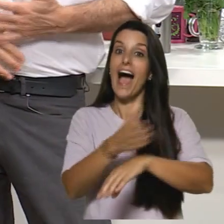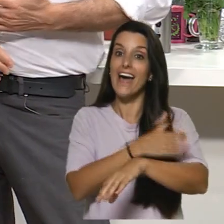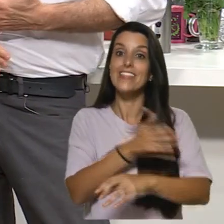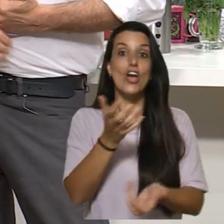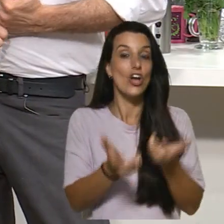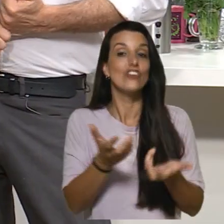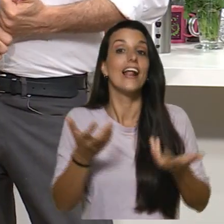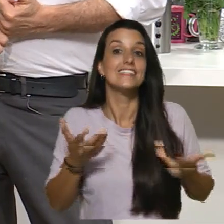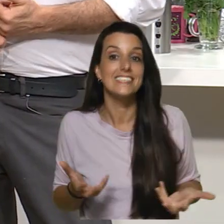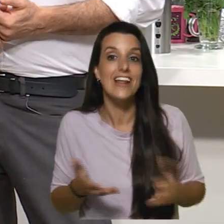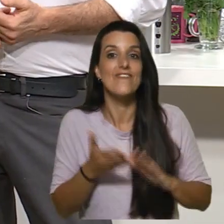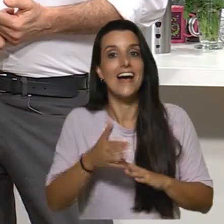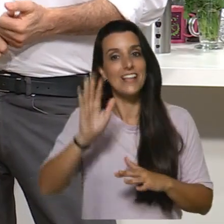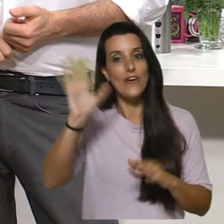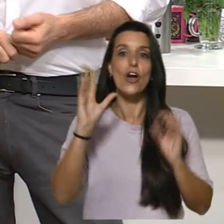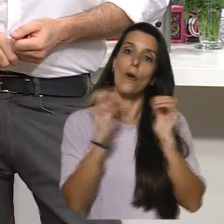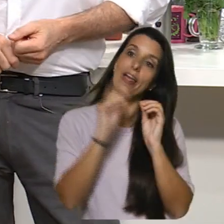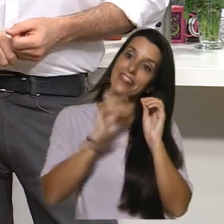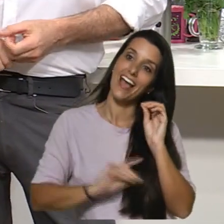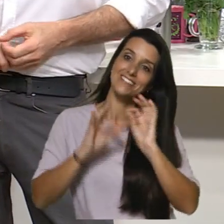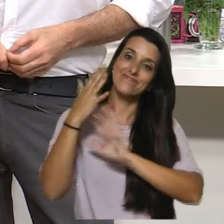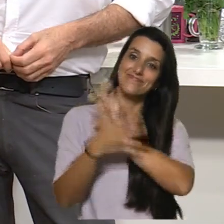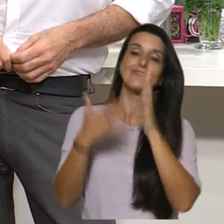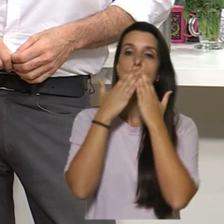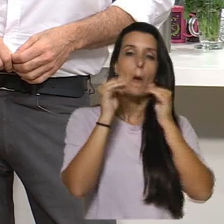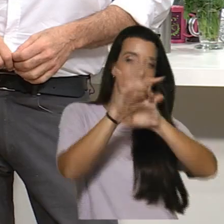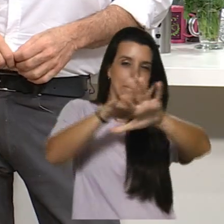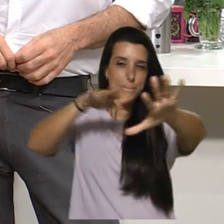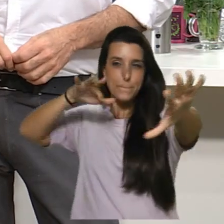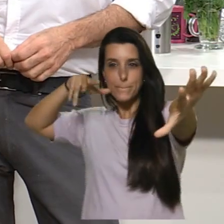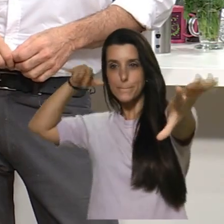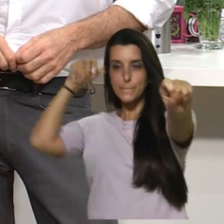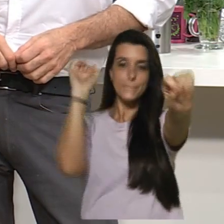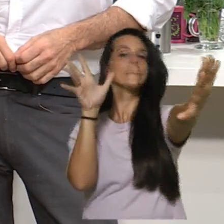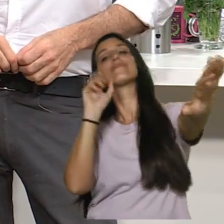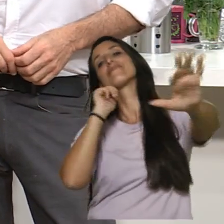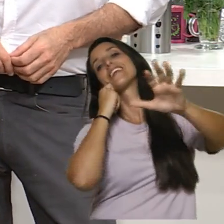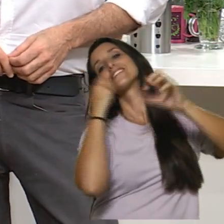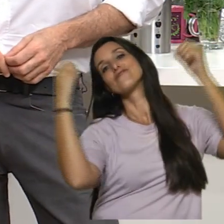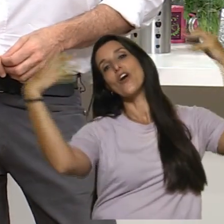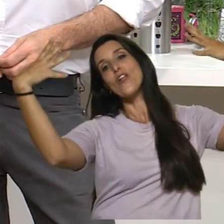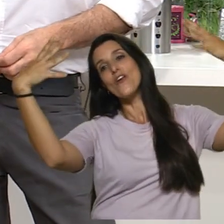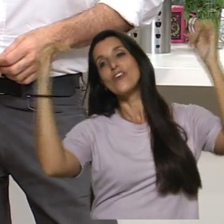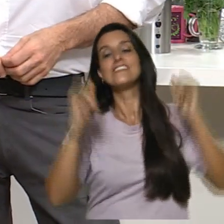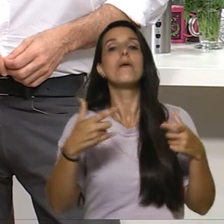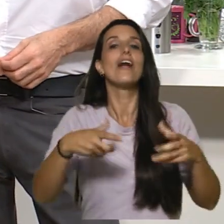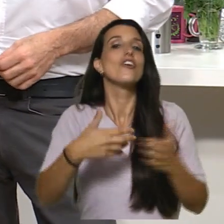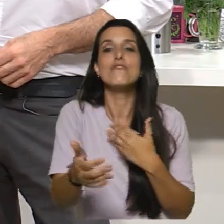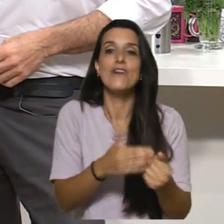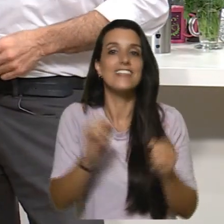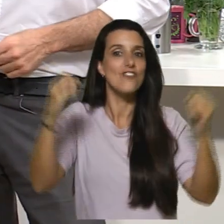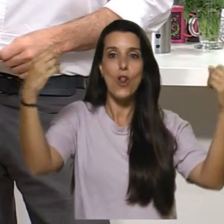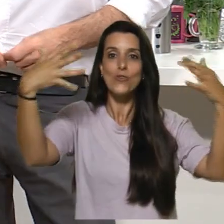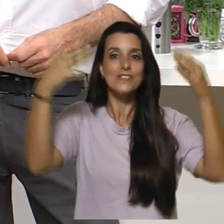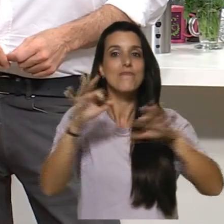cocina, si les parece, saludemos a nuestra compañera Daily, que tiene brillo propio. Ella sí que tiene luz. Más allá del plato, ella tiene luz y